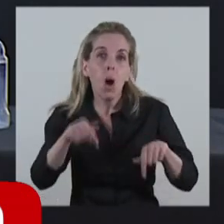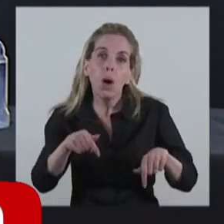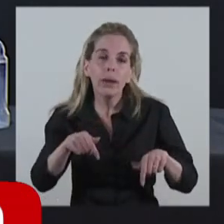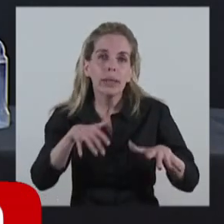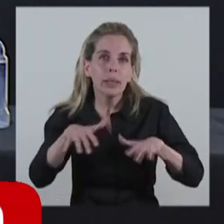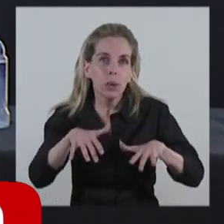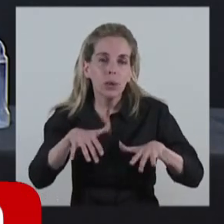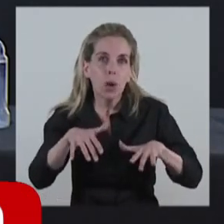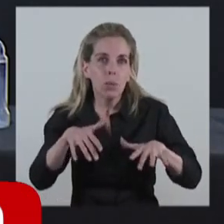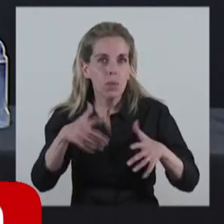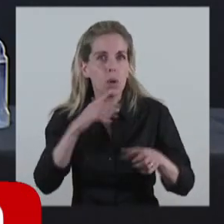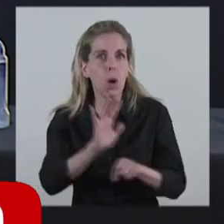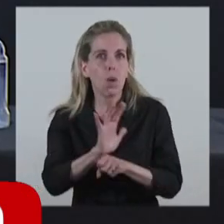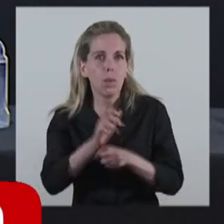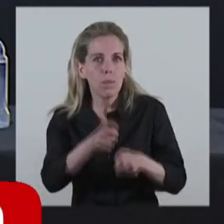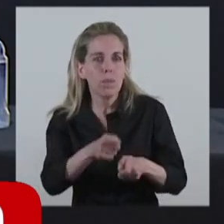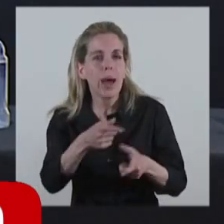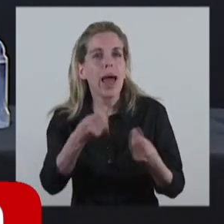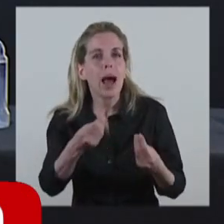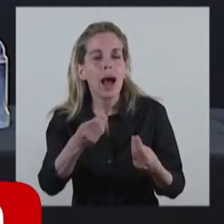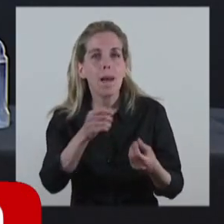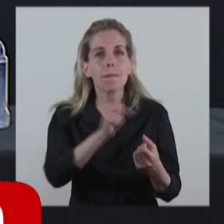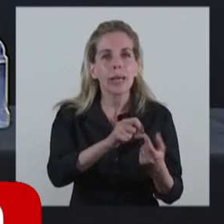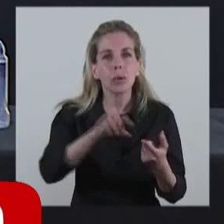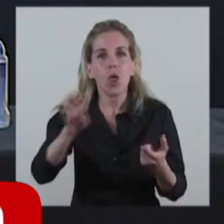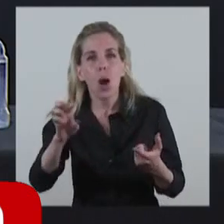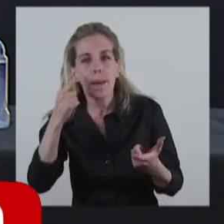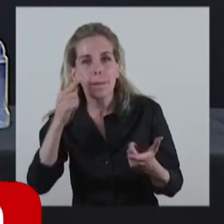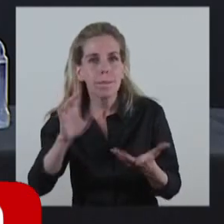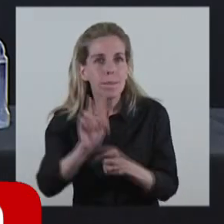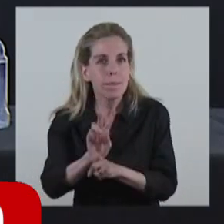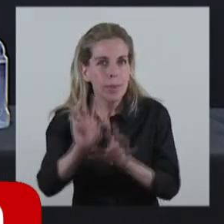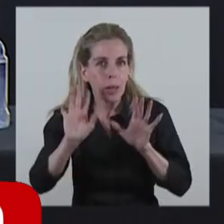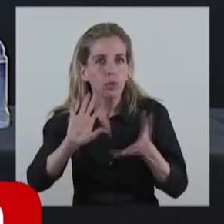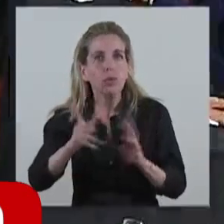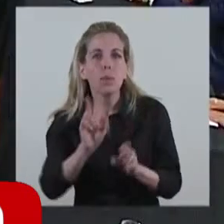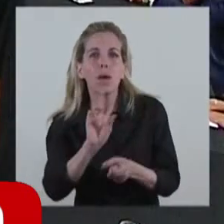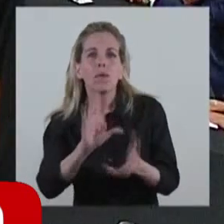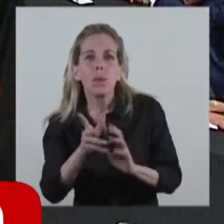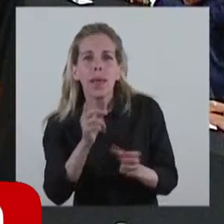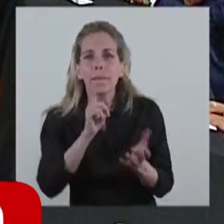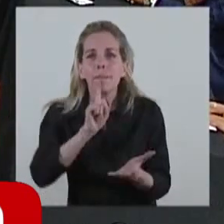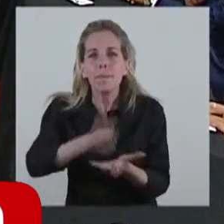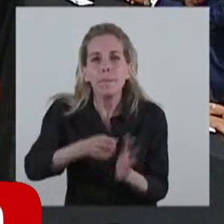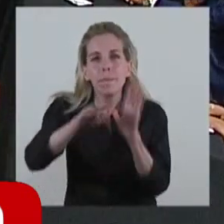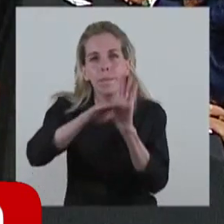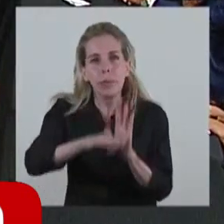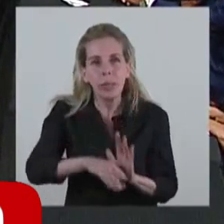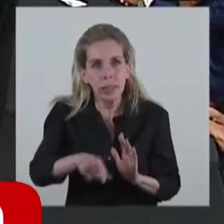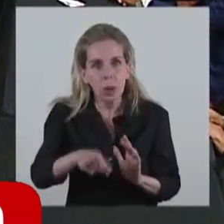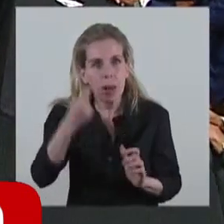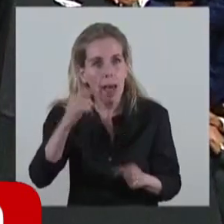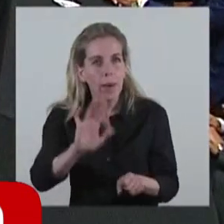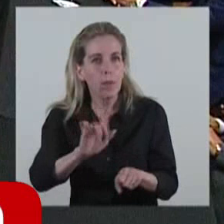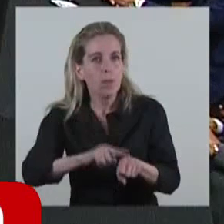fuertes presiones en el frente cambiario. Estas son medidas defensivas, son medidas que tienen que ver con una situación